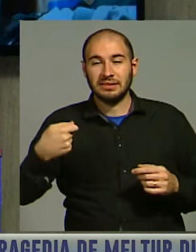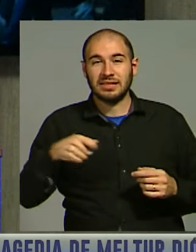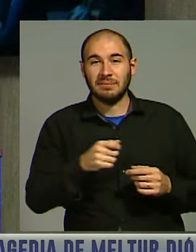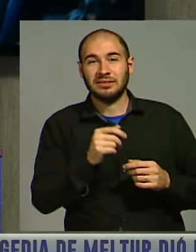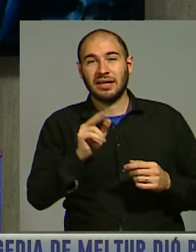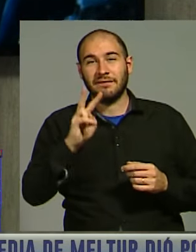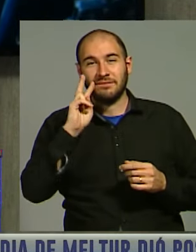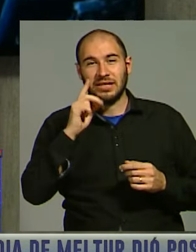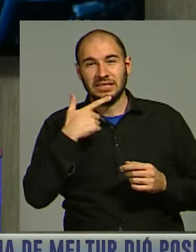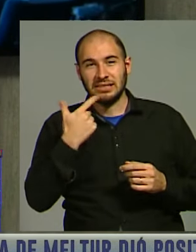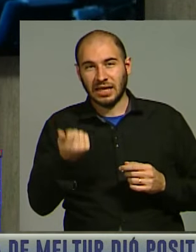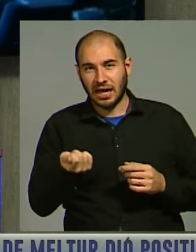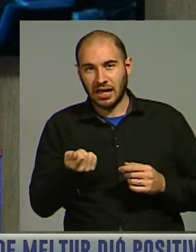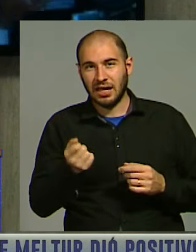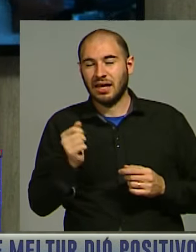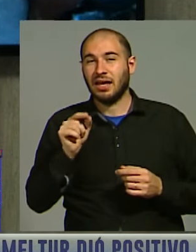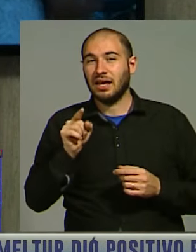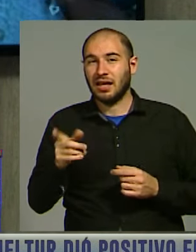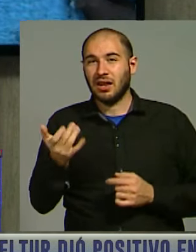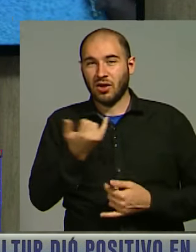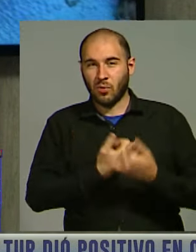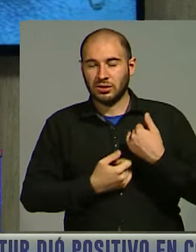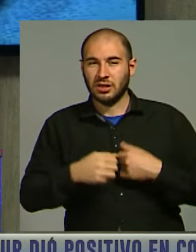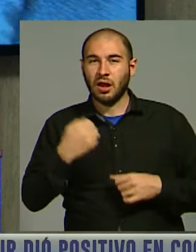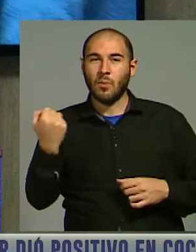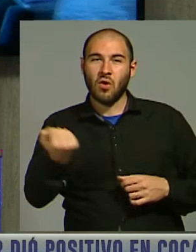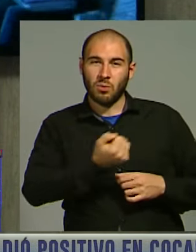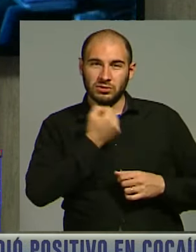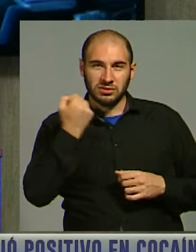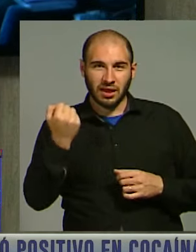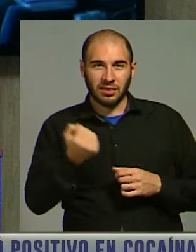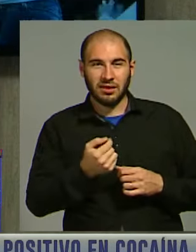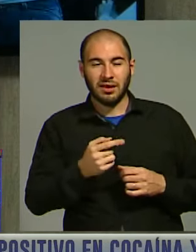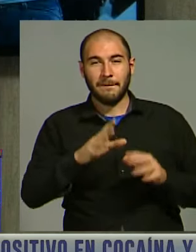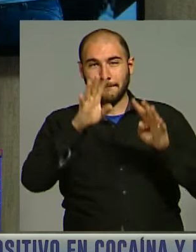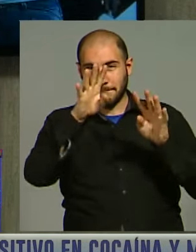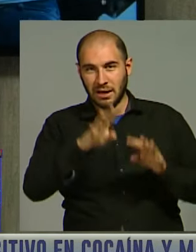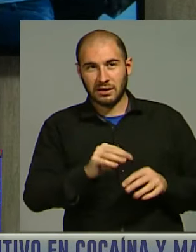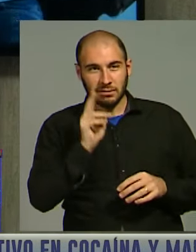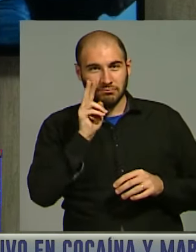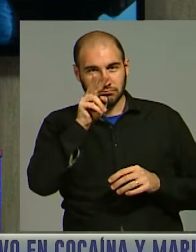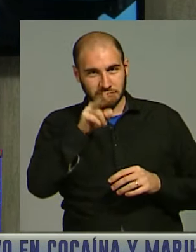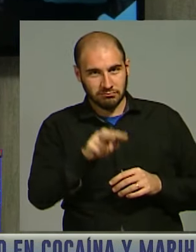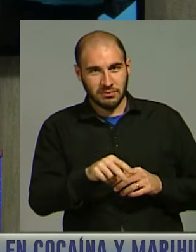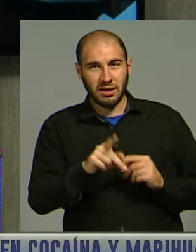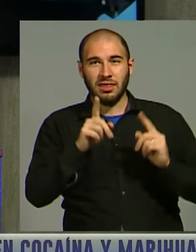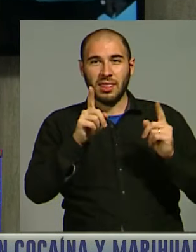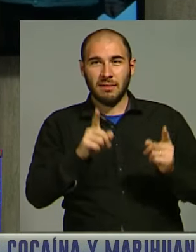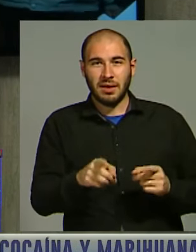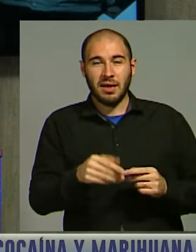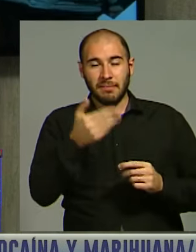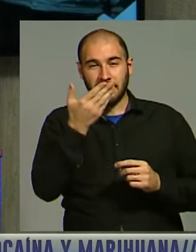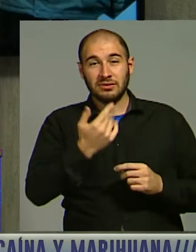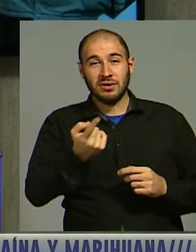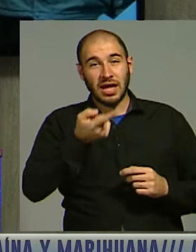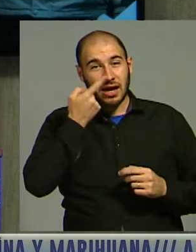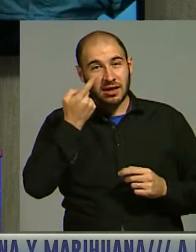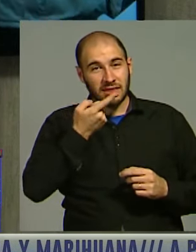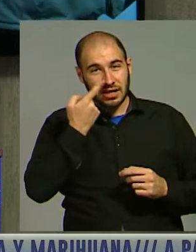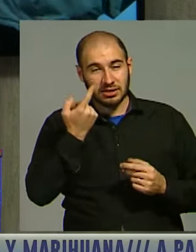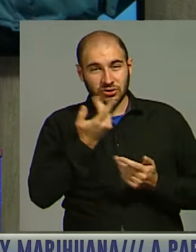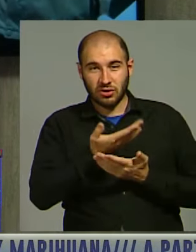visa. Uh-huh. Entonces, por eso ella nos destacó que es muy importante que se fijen eso en la página. Y como les digo, bueno, los interesados e